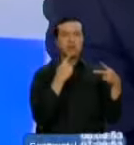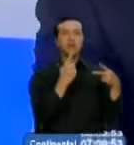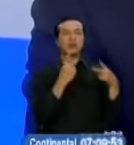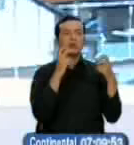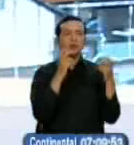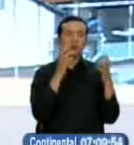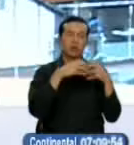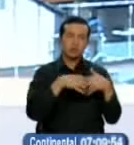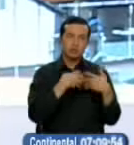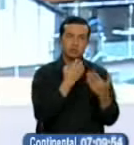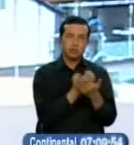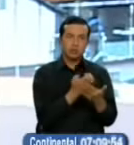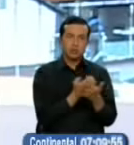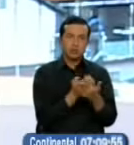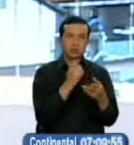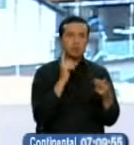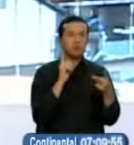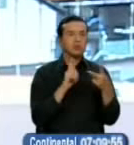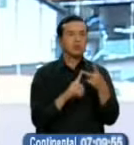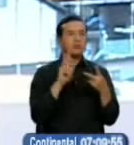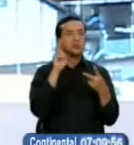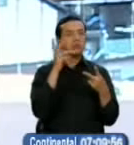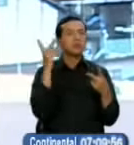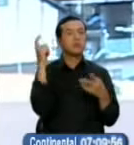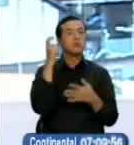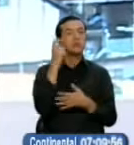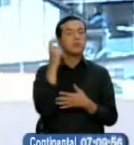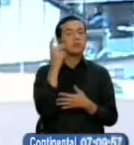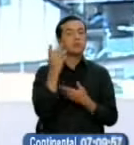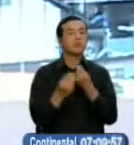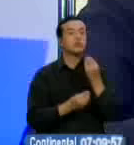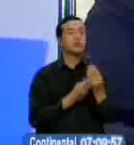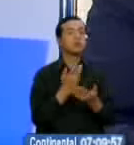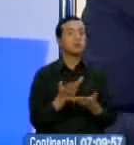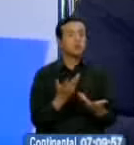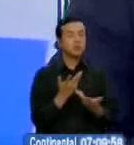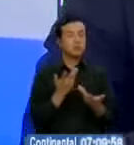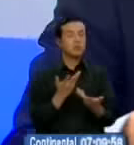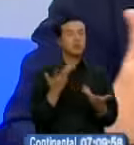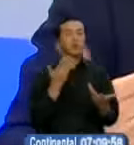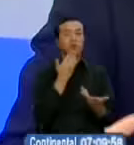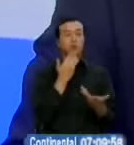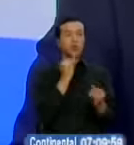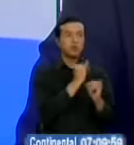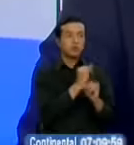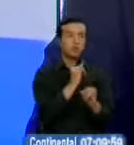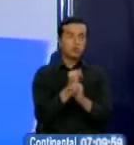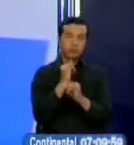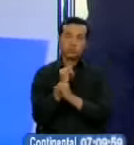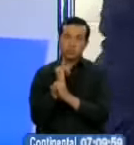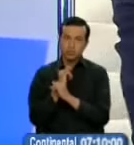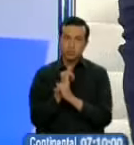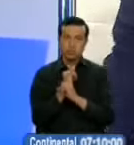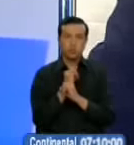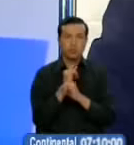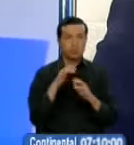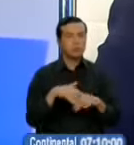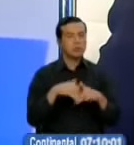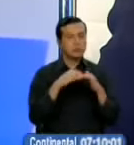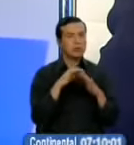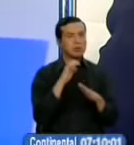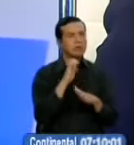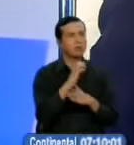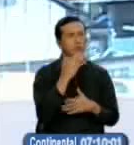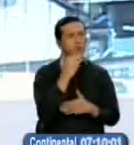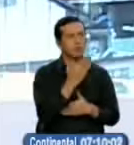tema de la crisis económica y habla de la necesidad de rescatar la institucionalidad en el país. Juan Carlos